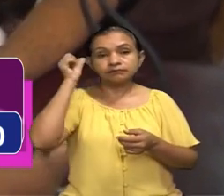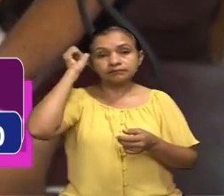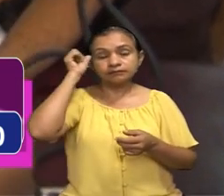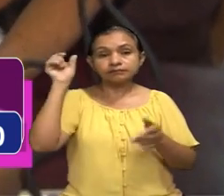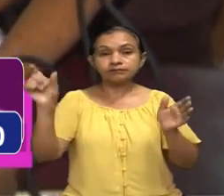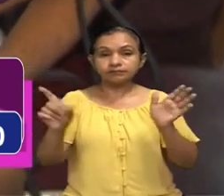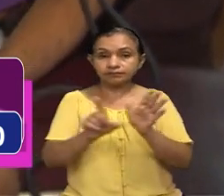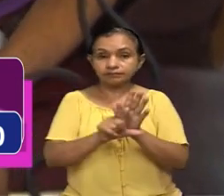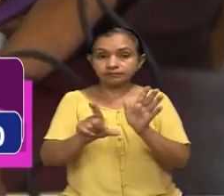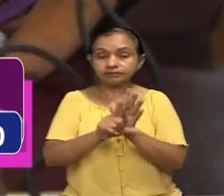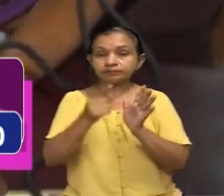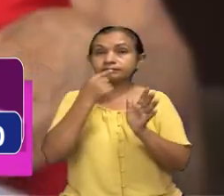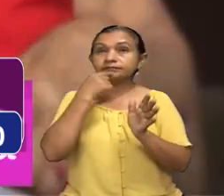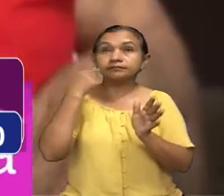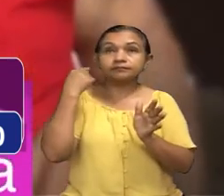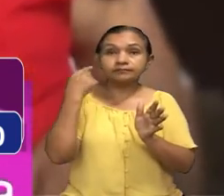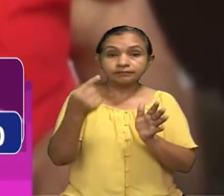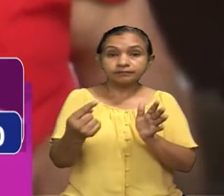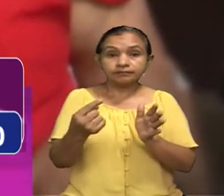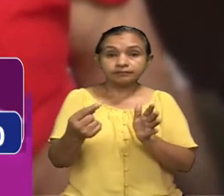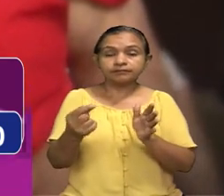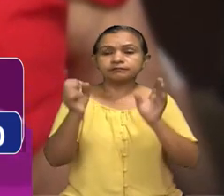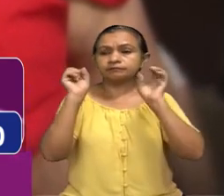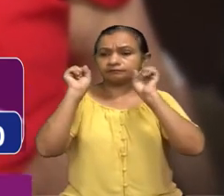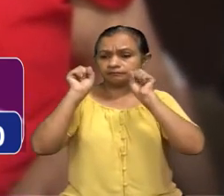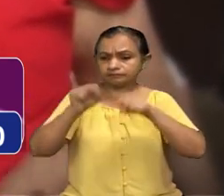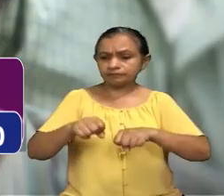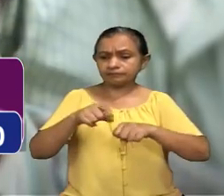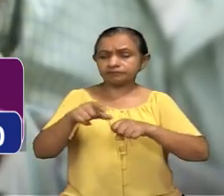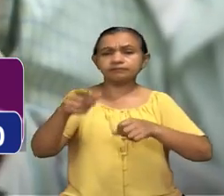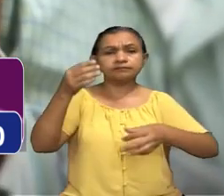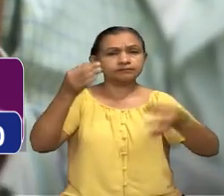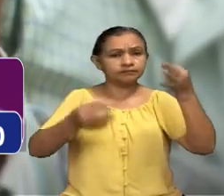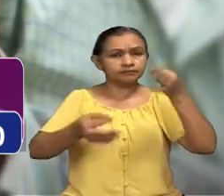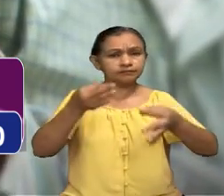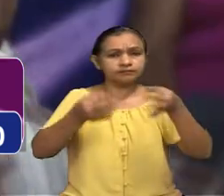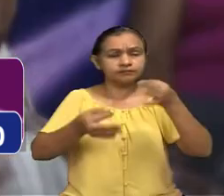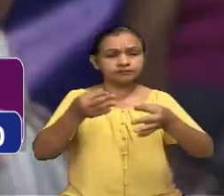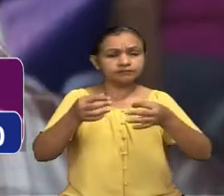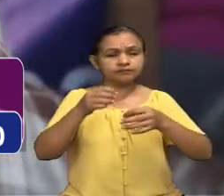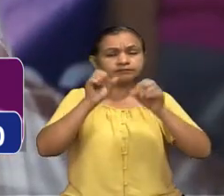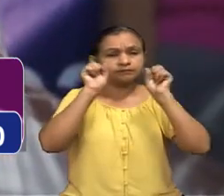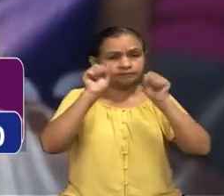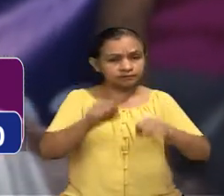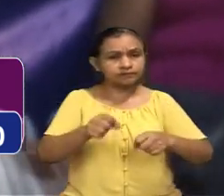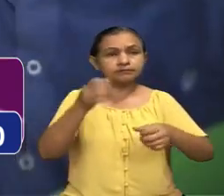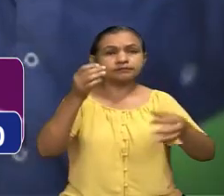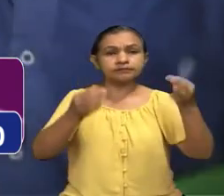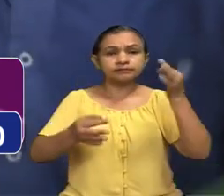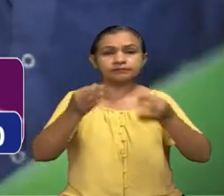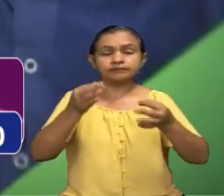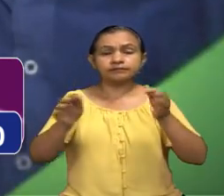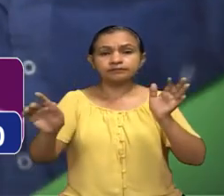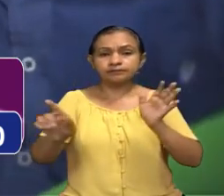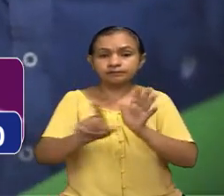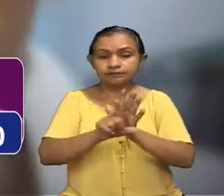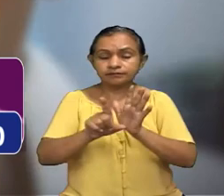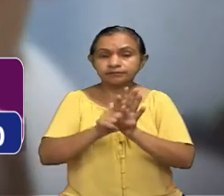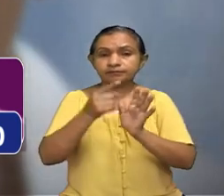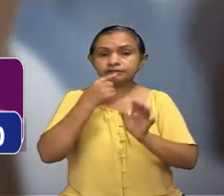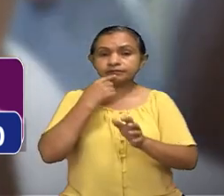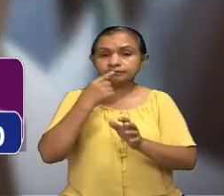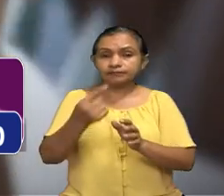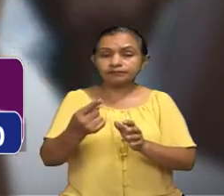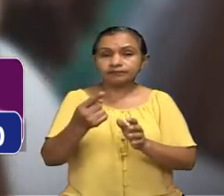ley establece que son capaces jurídicamente, son plenamente capaces. Y la ley señala,